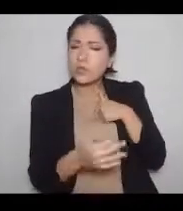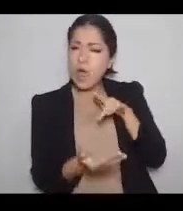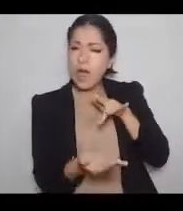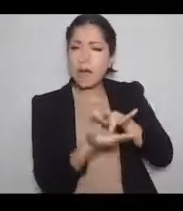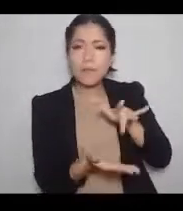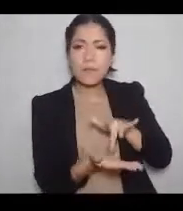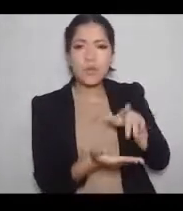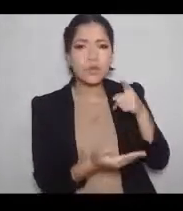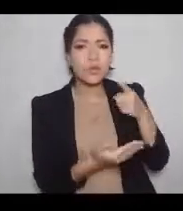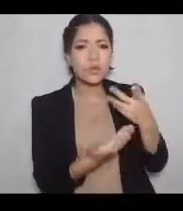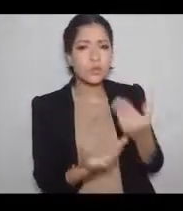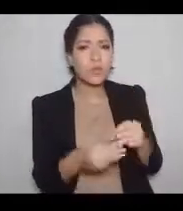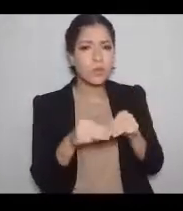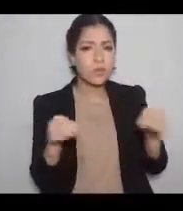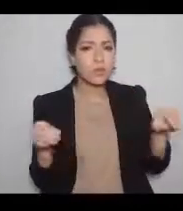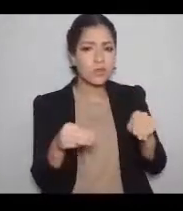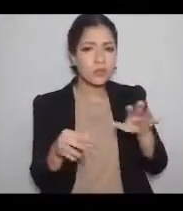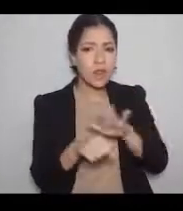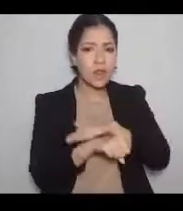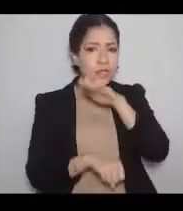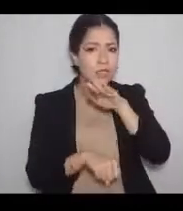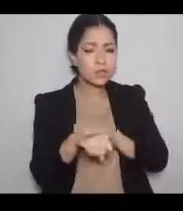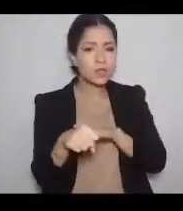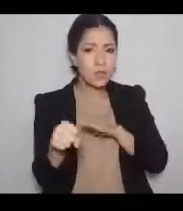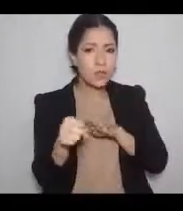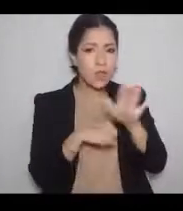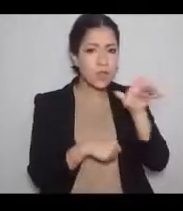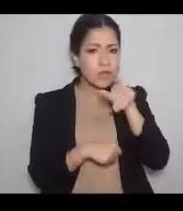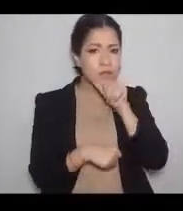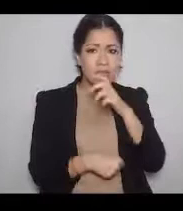alemán? La tierra no está fija, Tico.